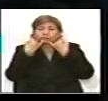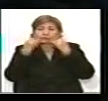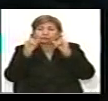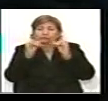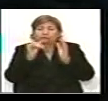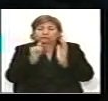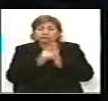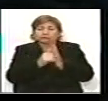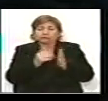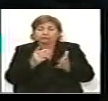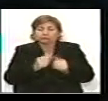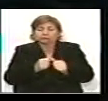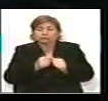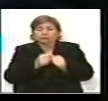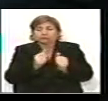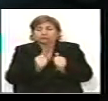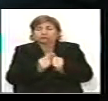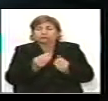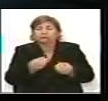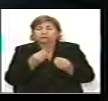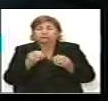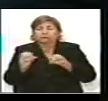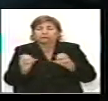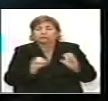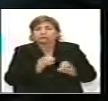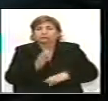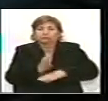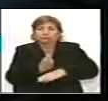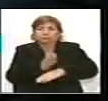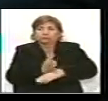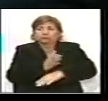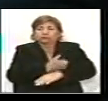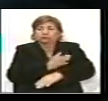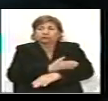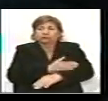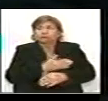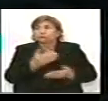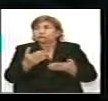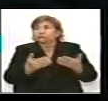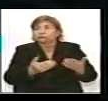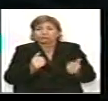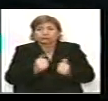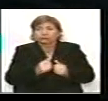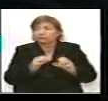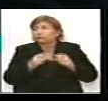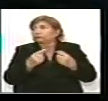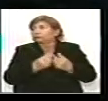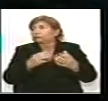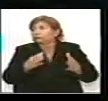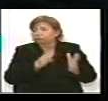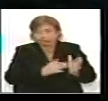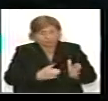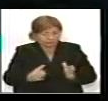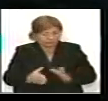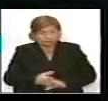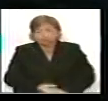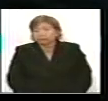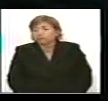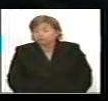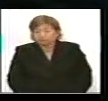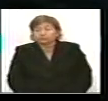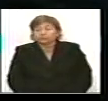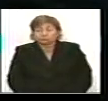y tenía que hacer el seguimiento de cómo se debía desarrollar este tipo de acciones planificadas.